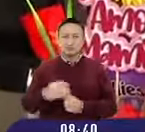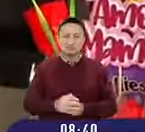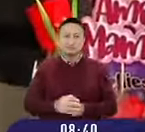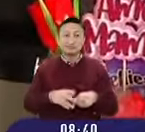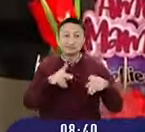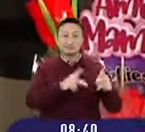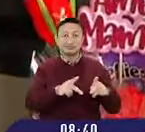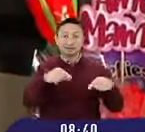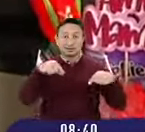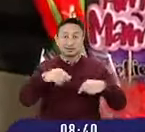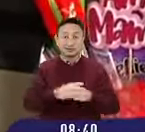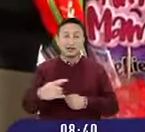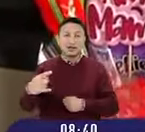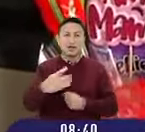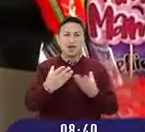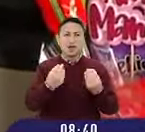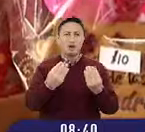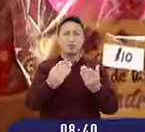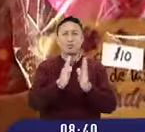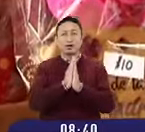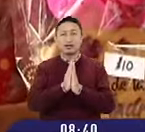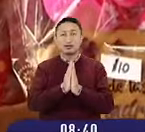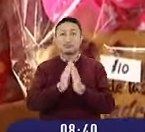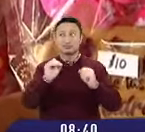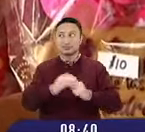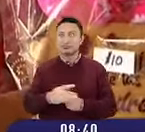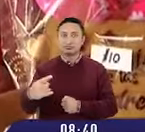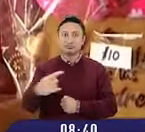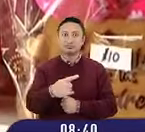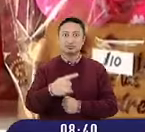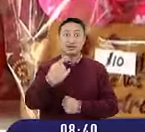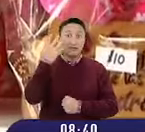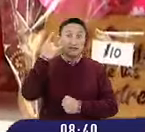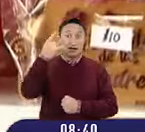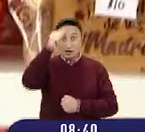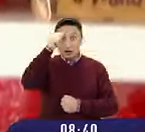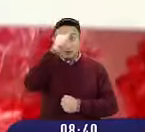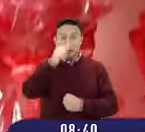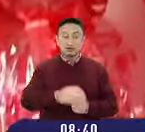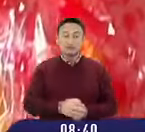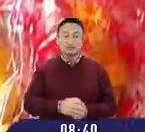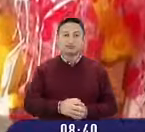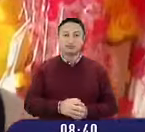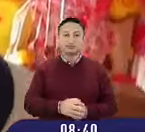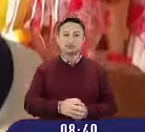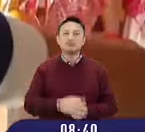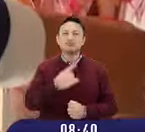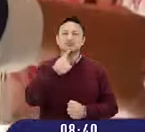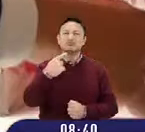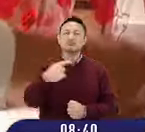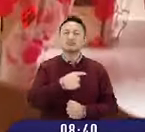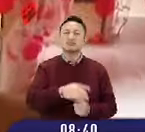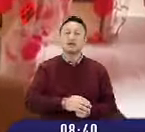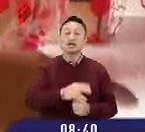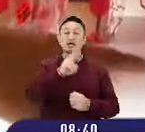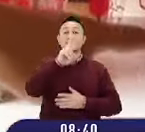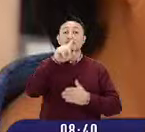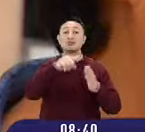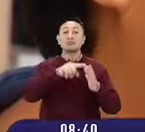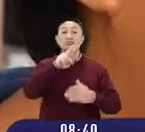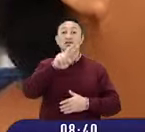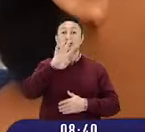para atender los múltiples pedidos que suelen llover en esta fecha. De hecho, aseguran que para este